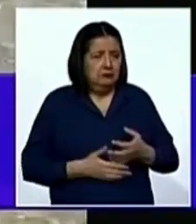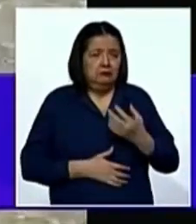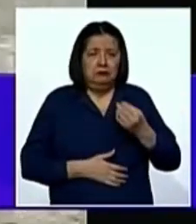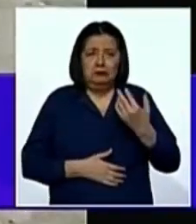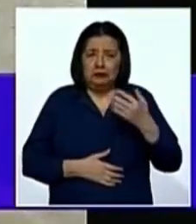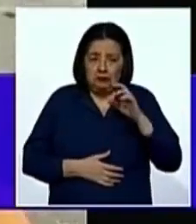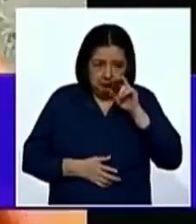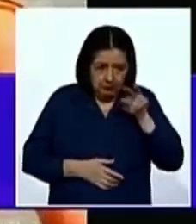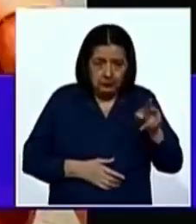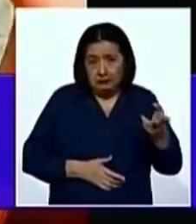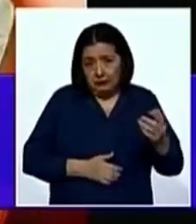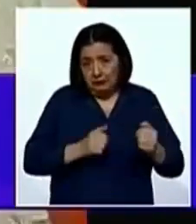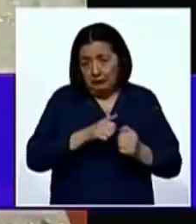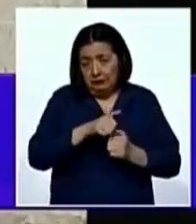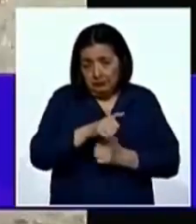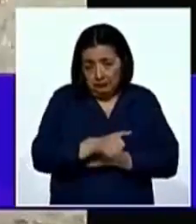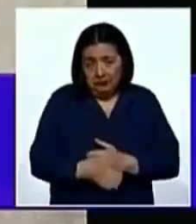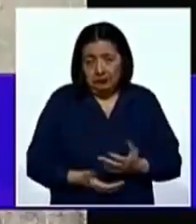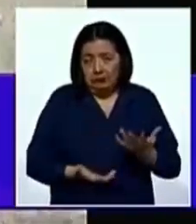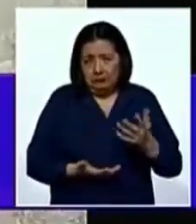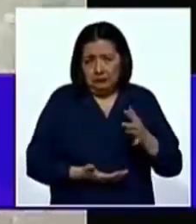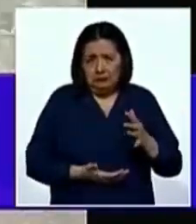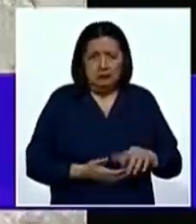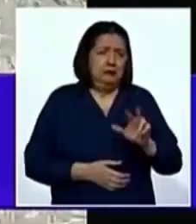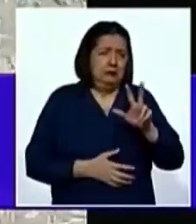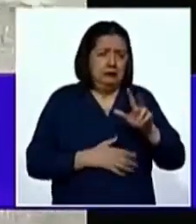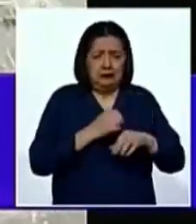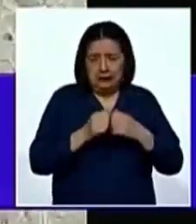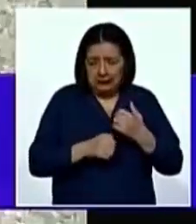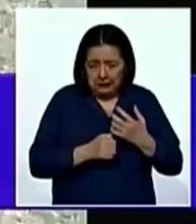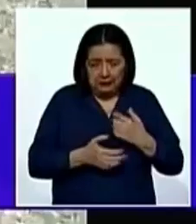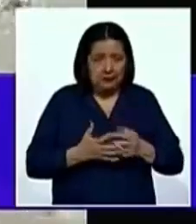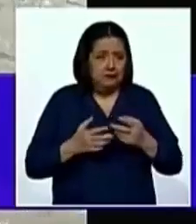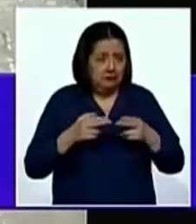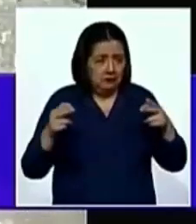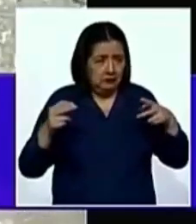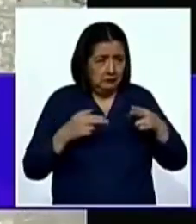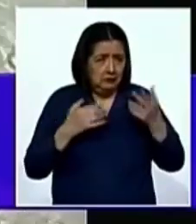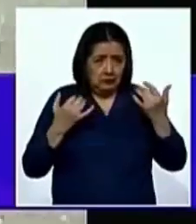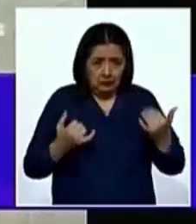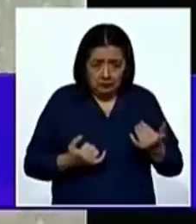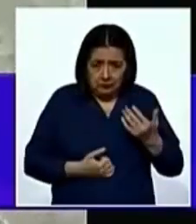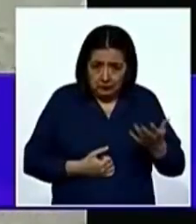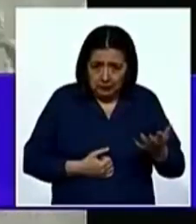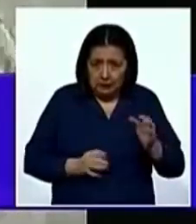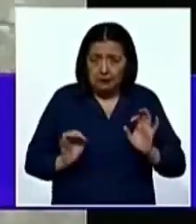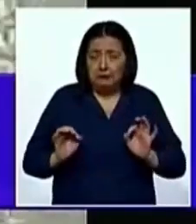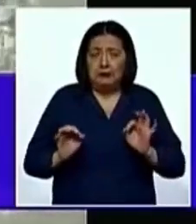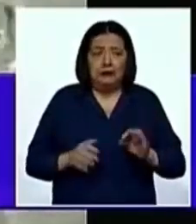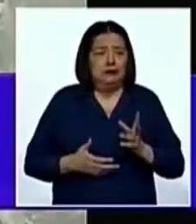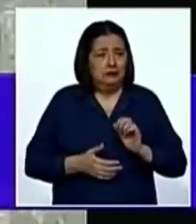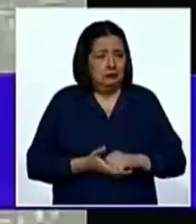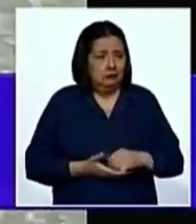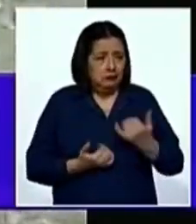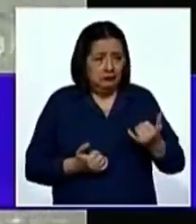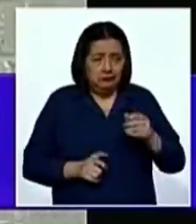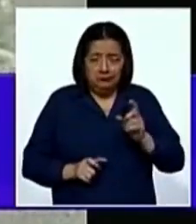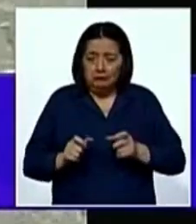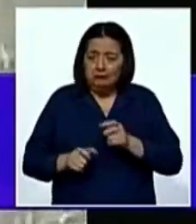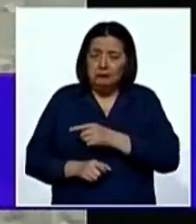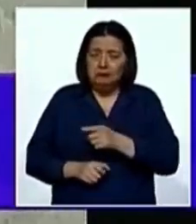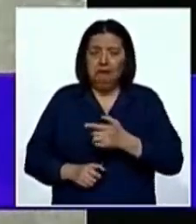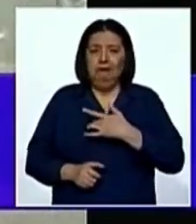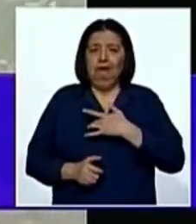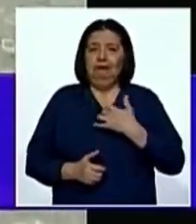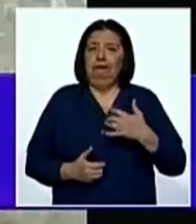porque ya ven que ese puente tiene poco más de 3 años de inaugurado y ya en estos momentos está en riesgo. En estos momentos la población